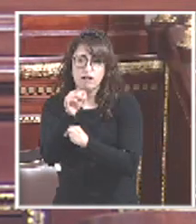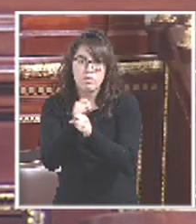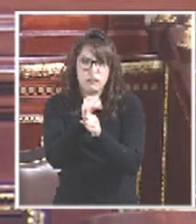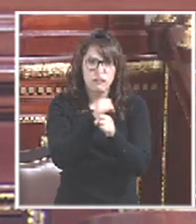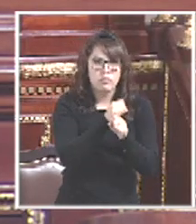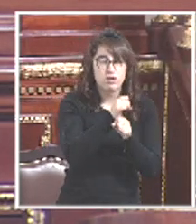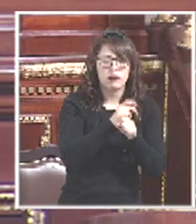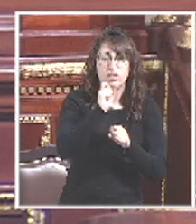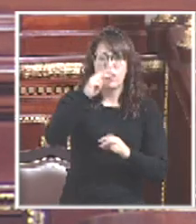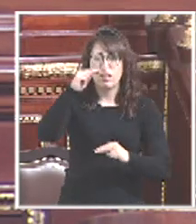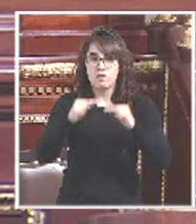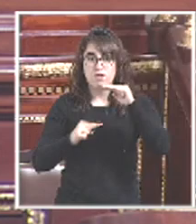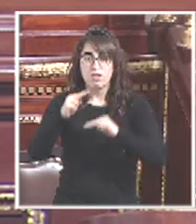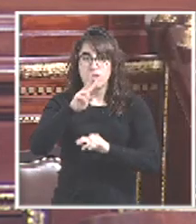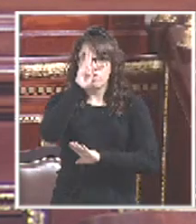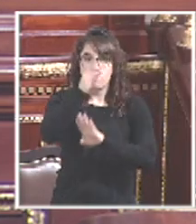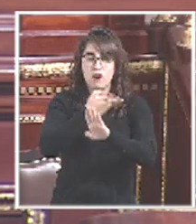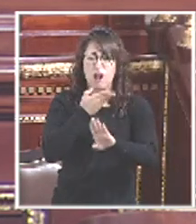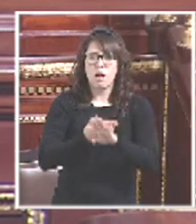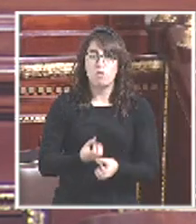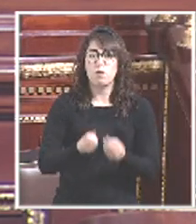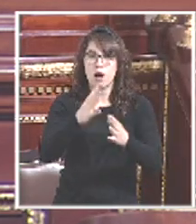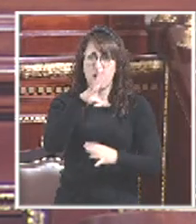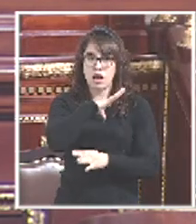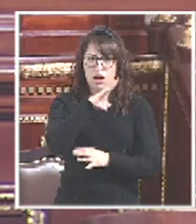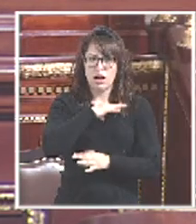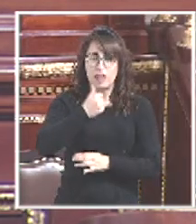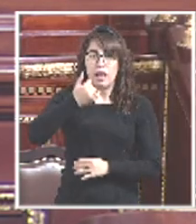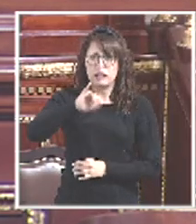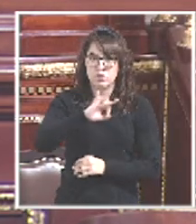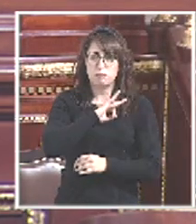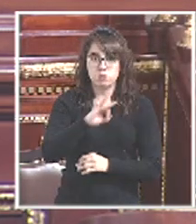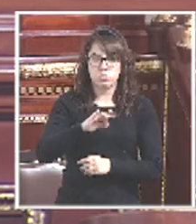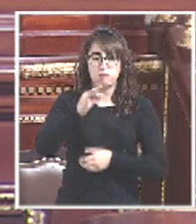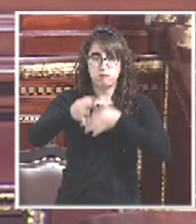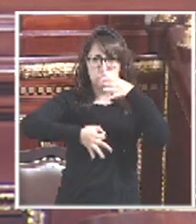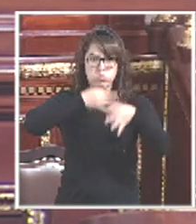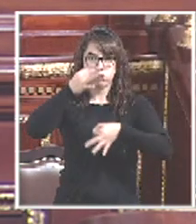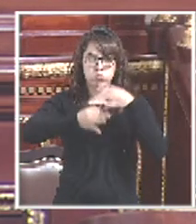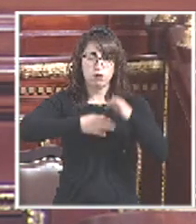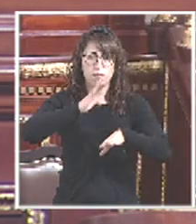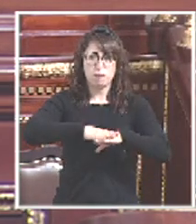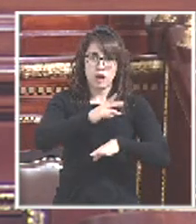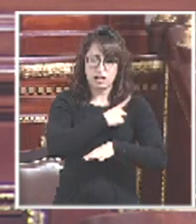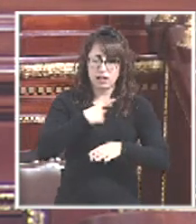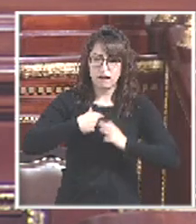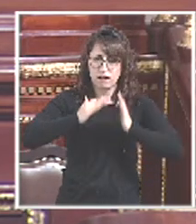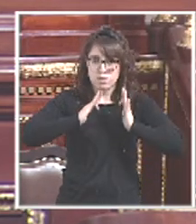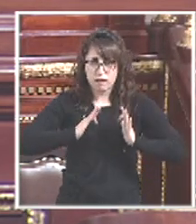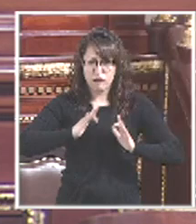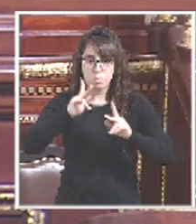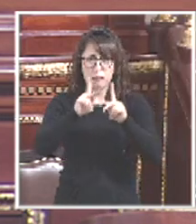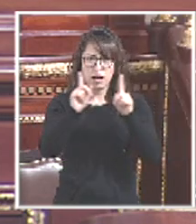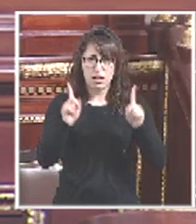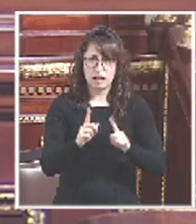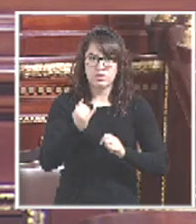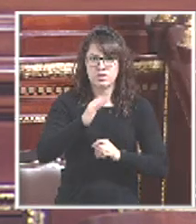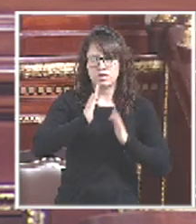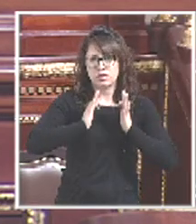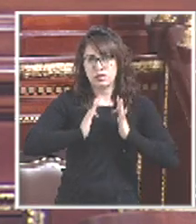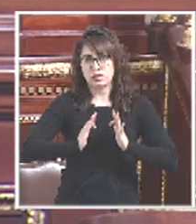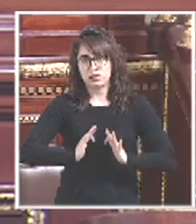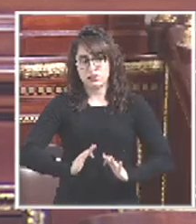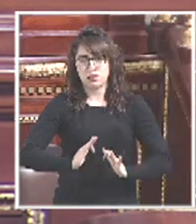eso garantizar su seguridad mediante la promoción de una cultura de la paz. La escuela es el lugar